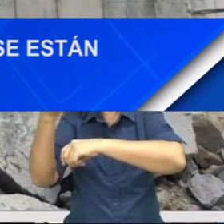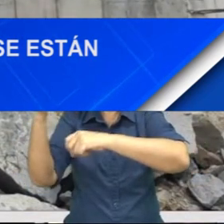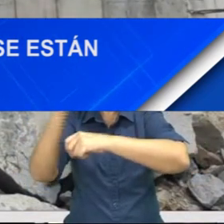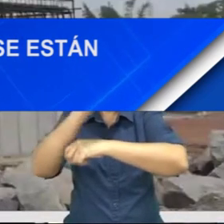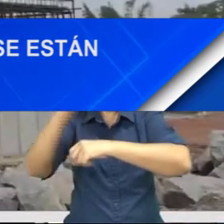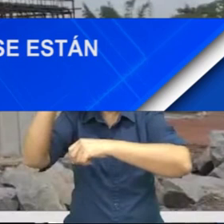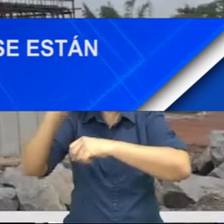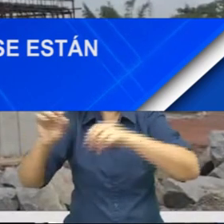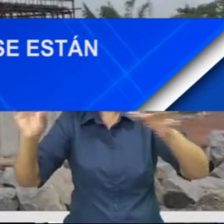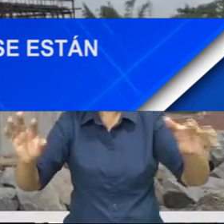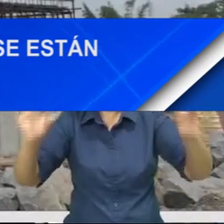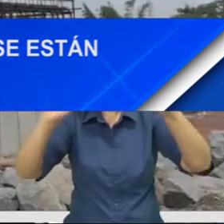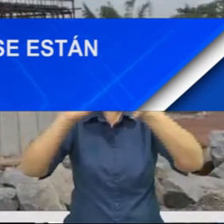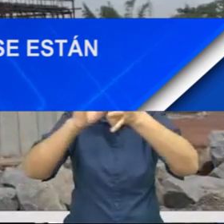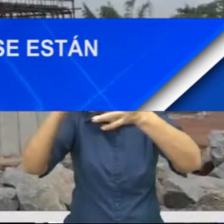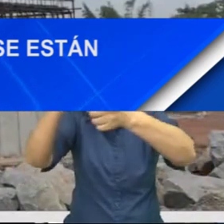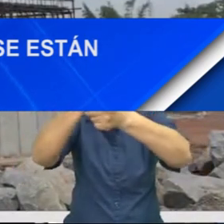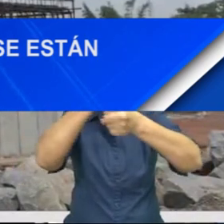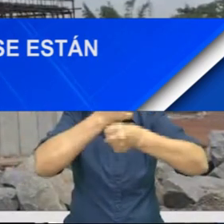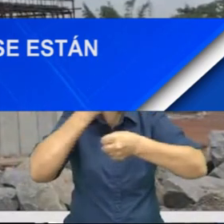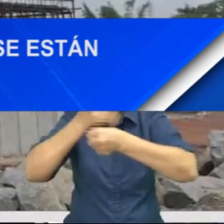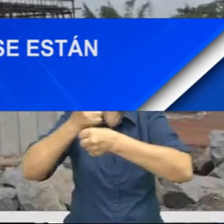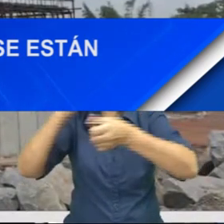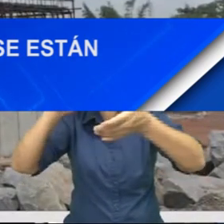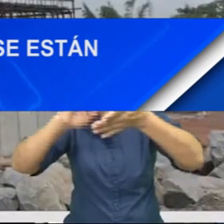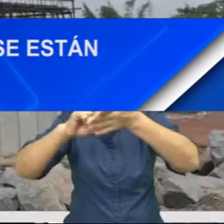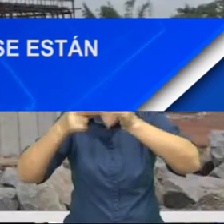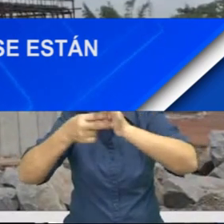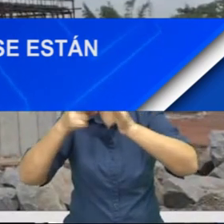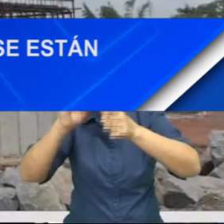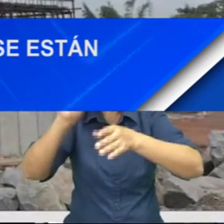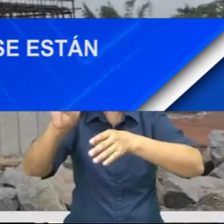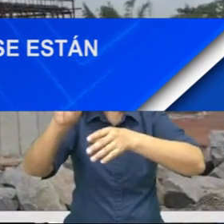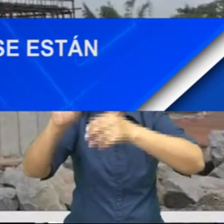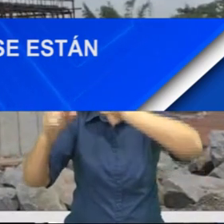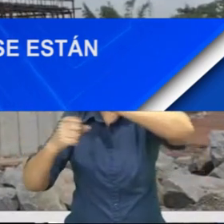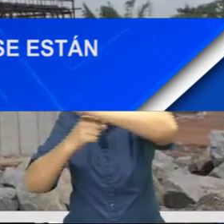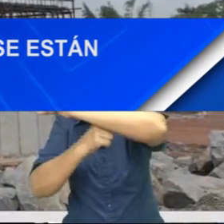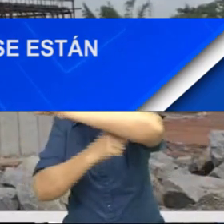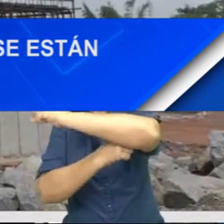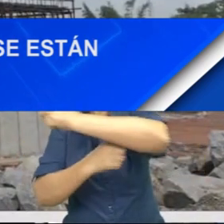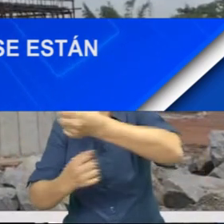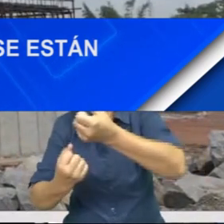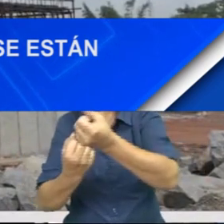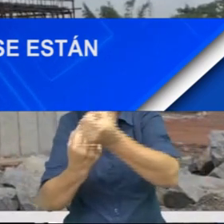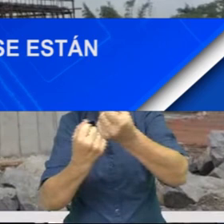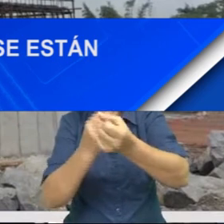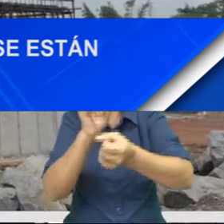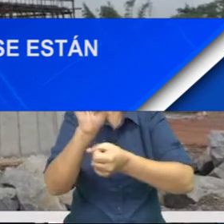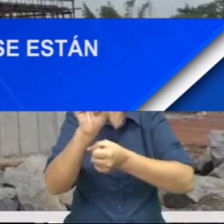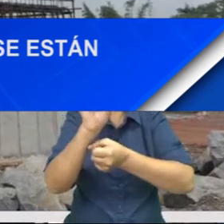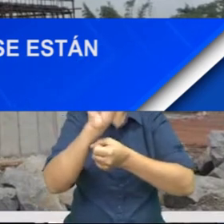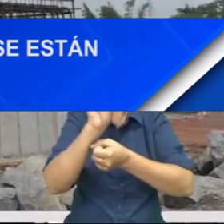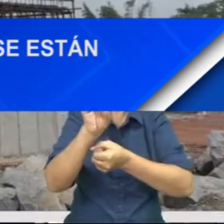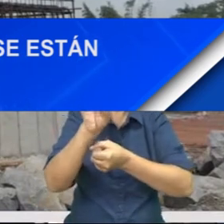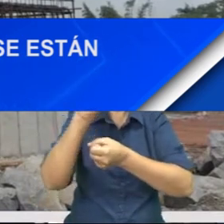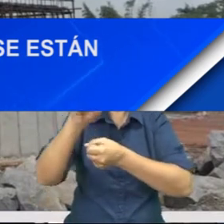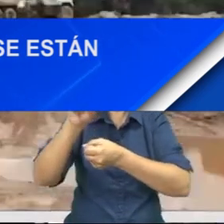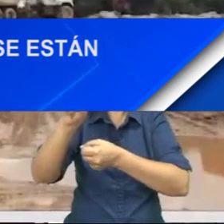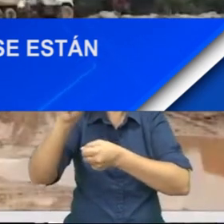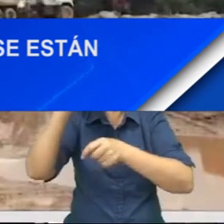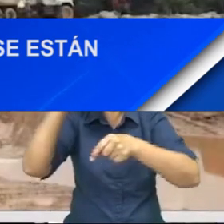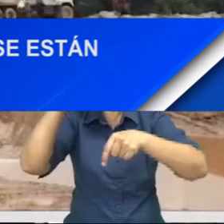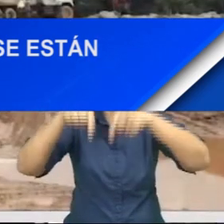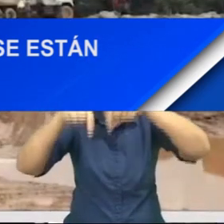en el conjunto de la obra, que incluye 4 puentes de alivio y 3.2 kilómetros de